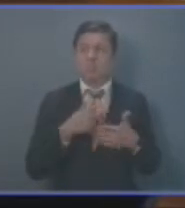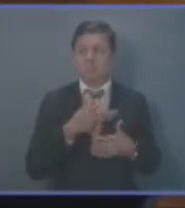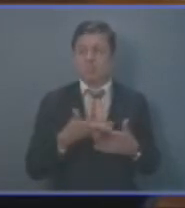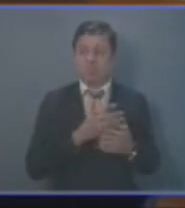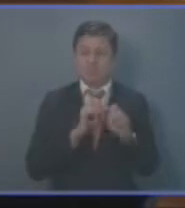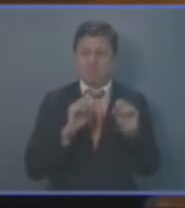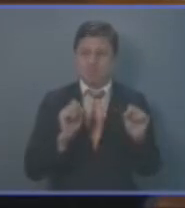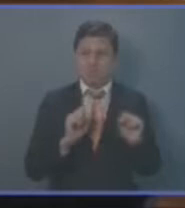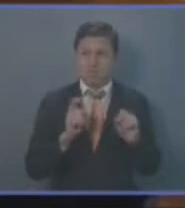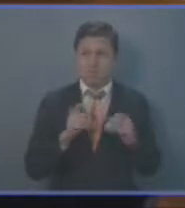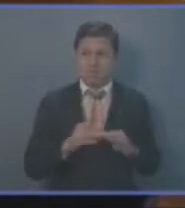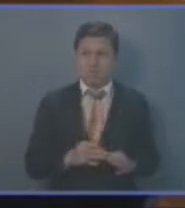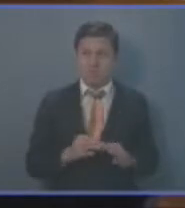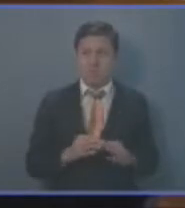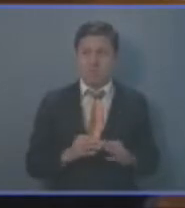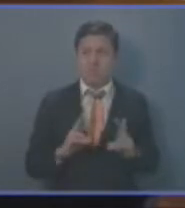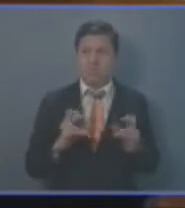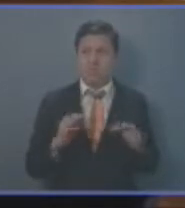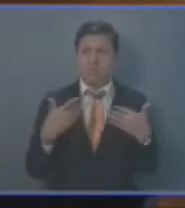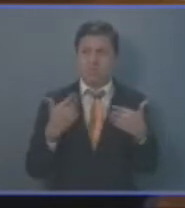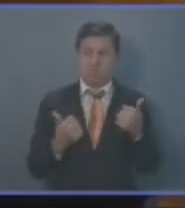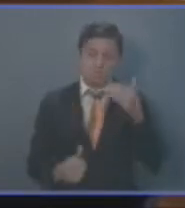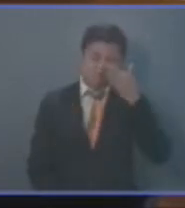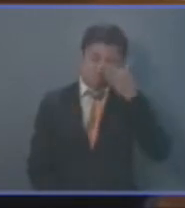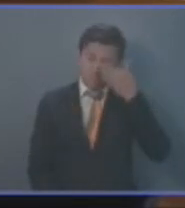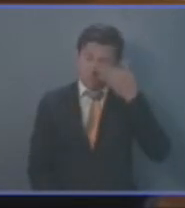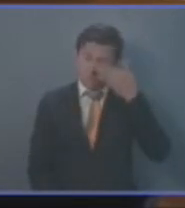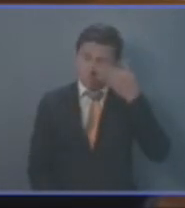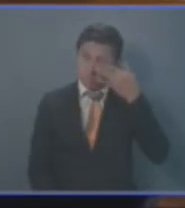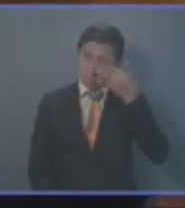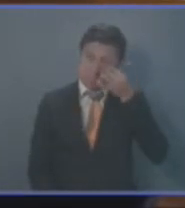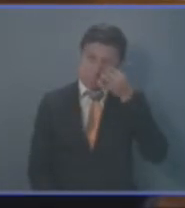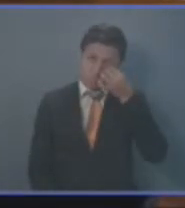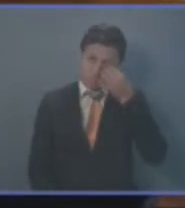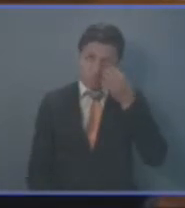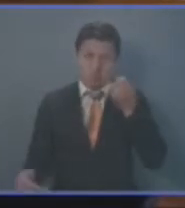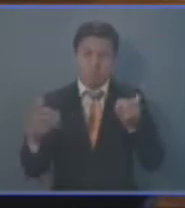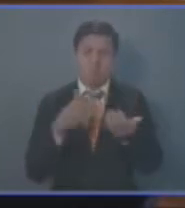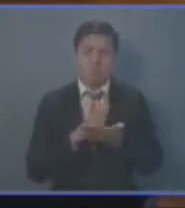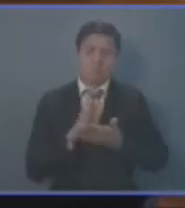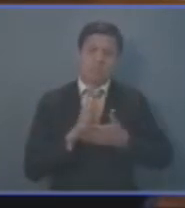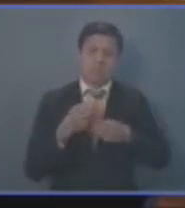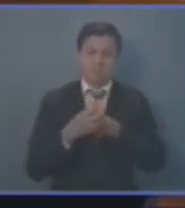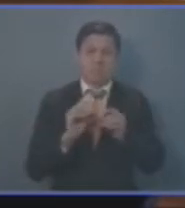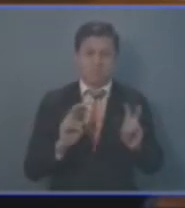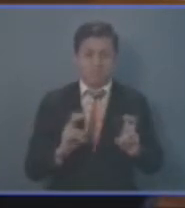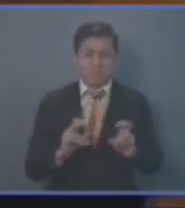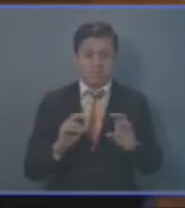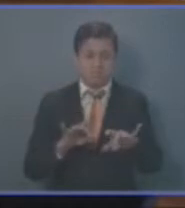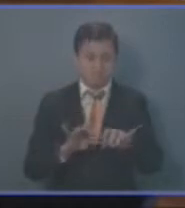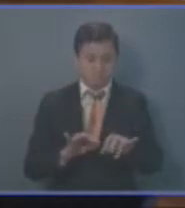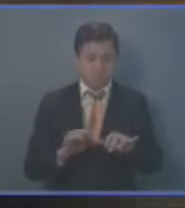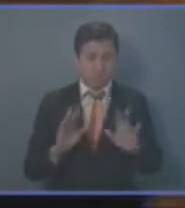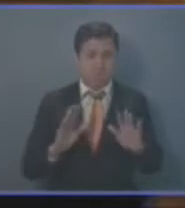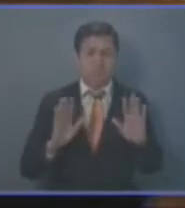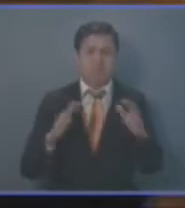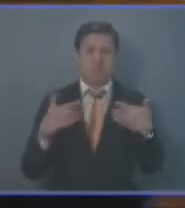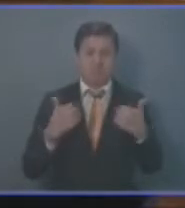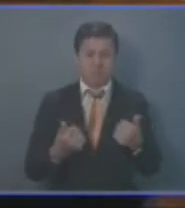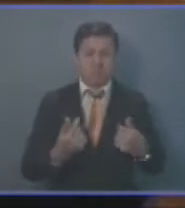de complejidad en salud a través de las unidades de salud, policlínicas, clínicas